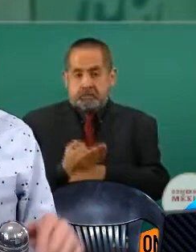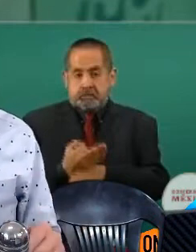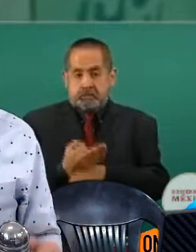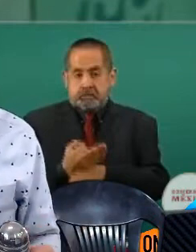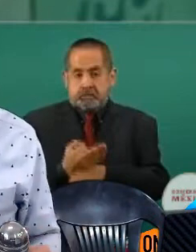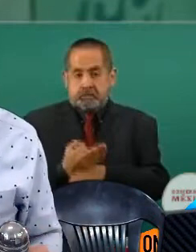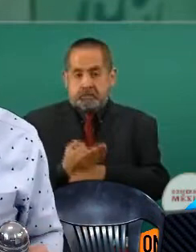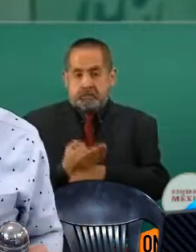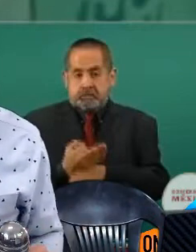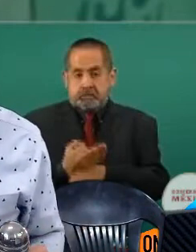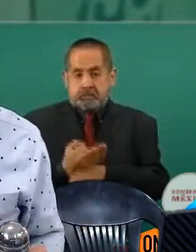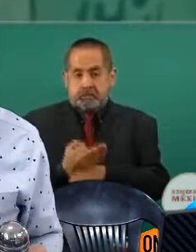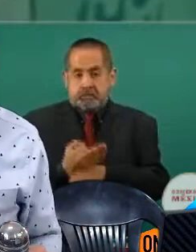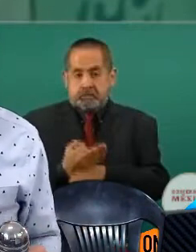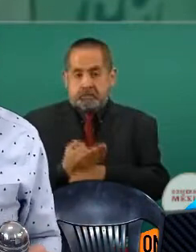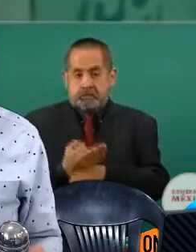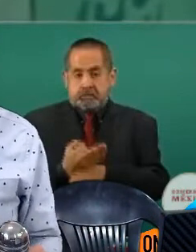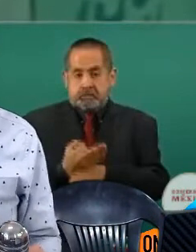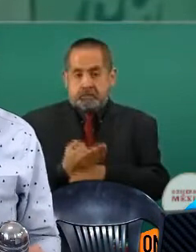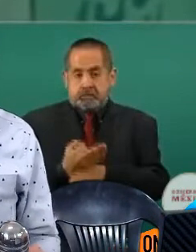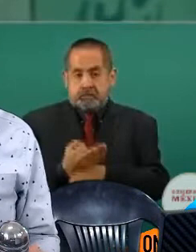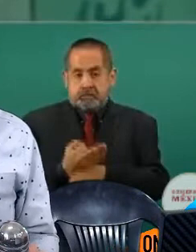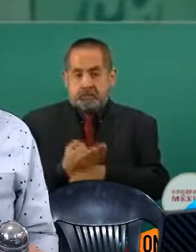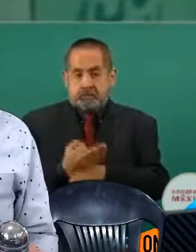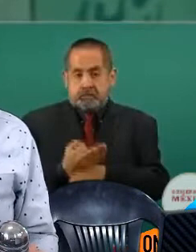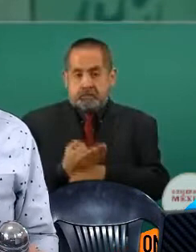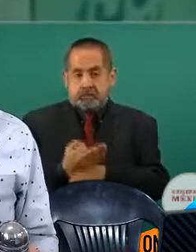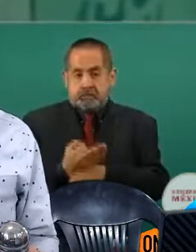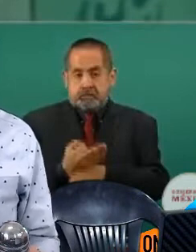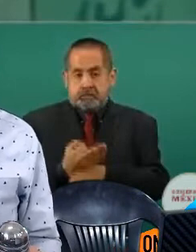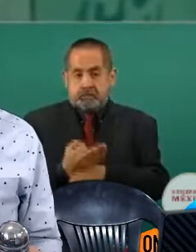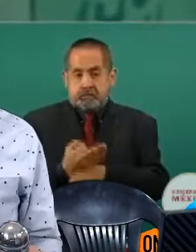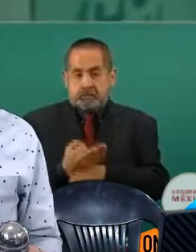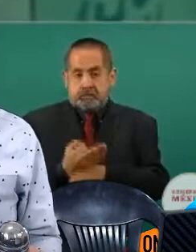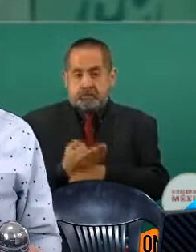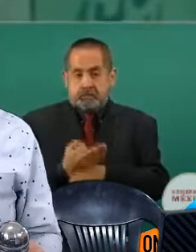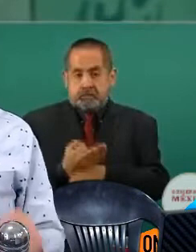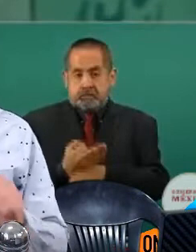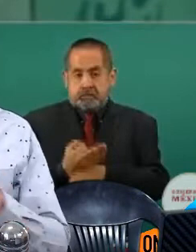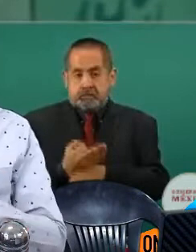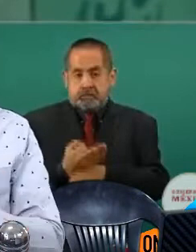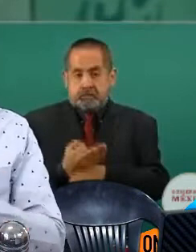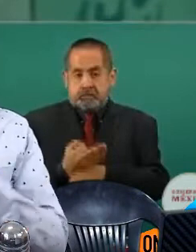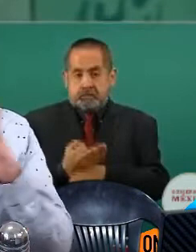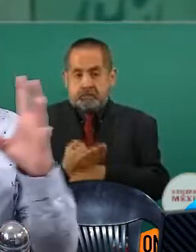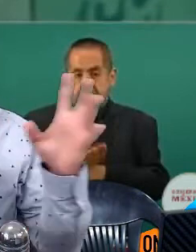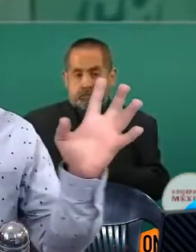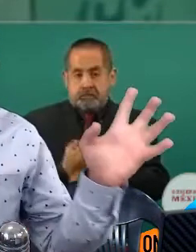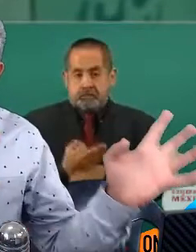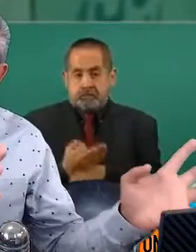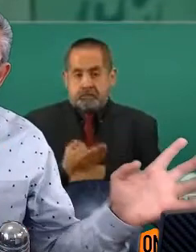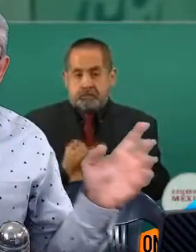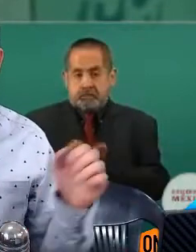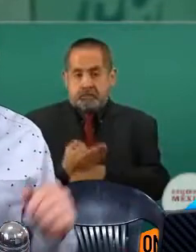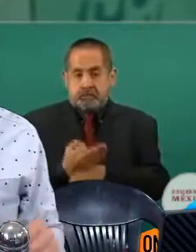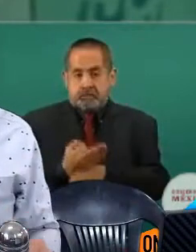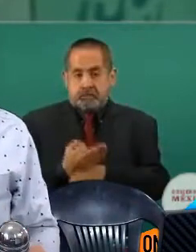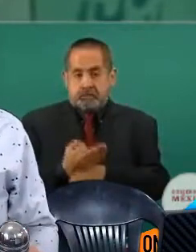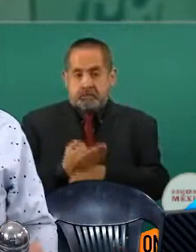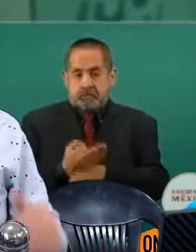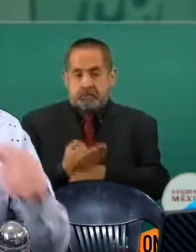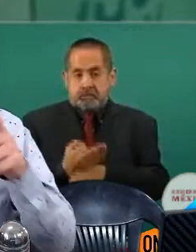daban, y empezar a meter la mano al erario, y empezar a